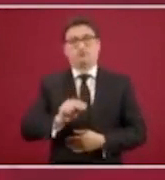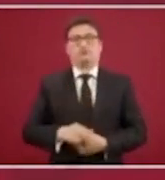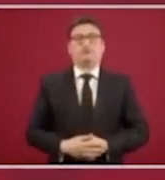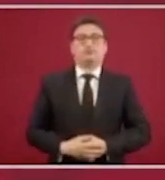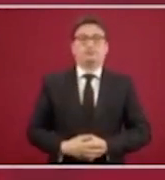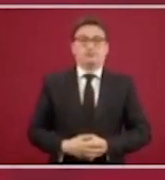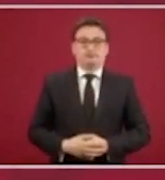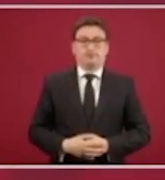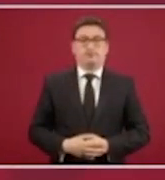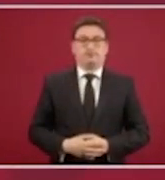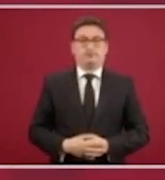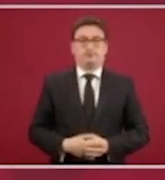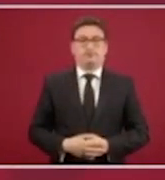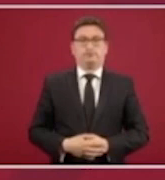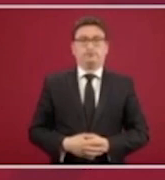Sí, arriba